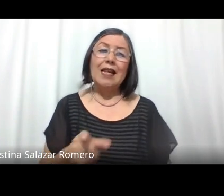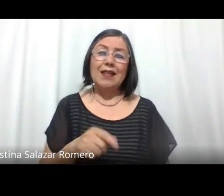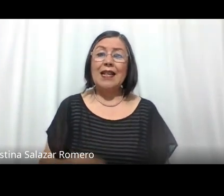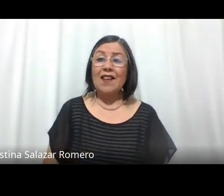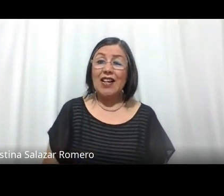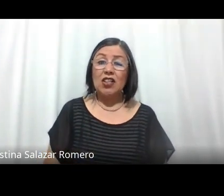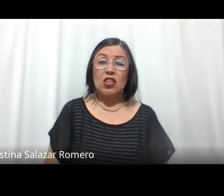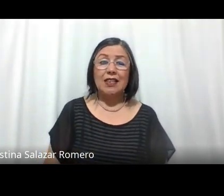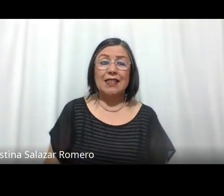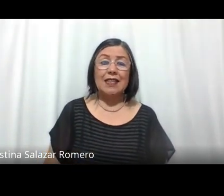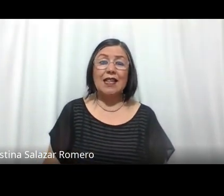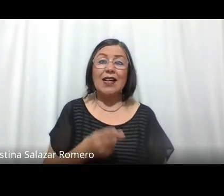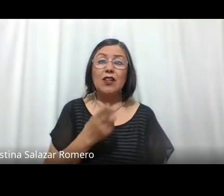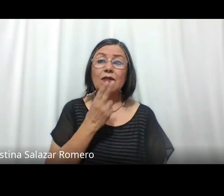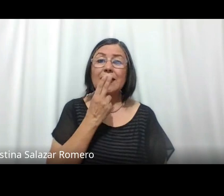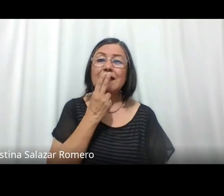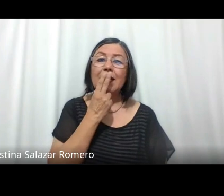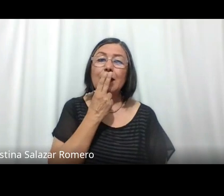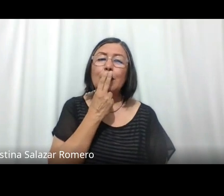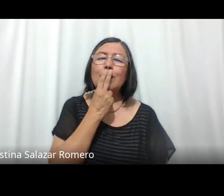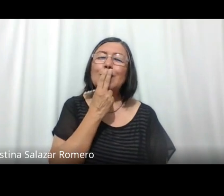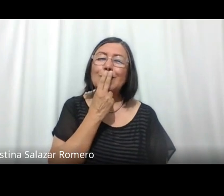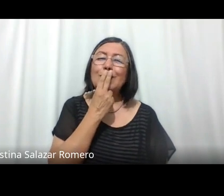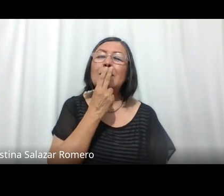Y la de abajo, la señal de abajo, fíjense.